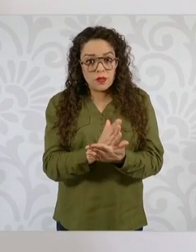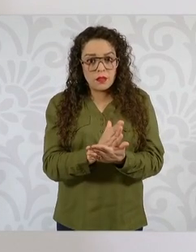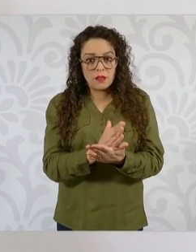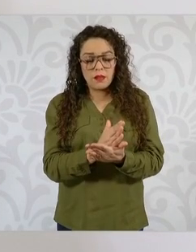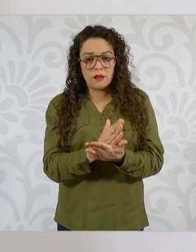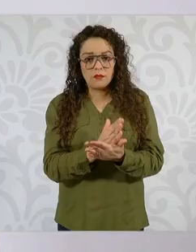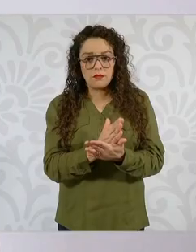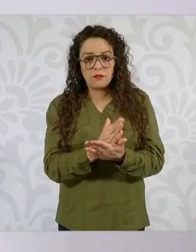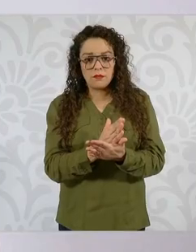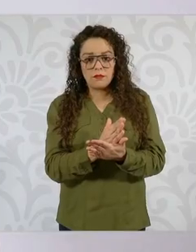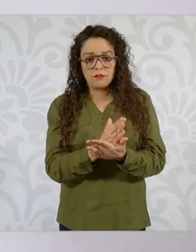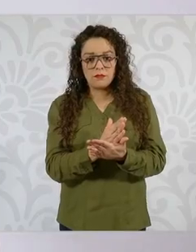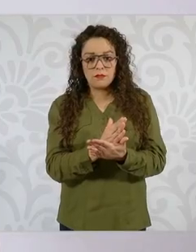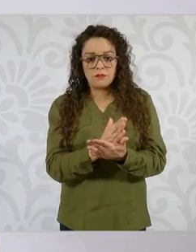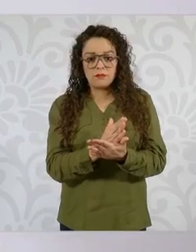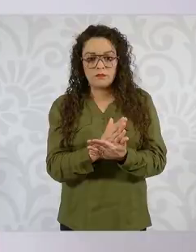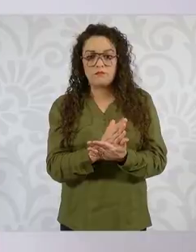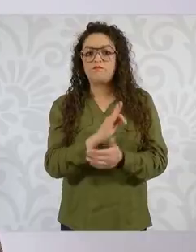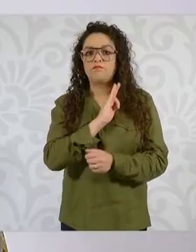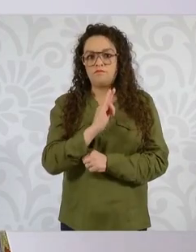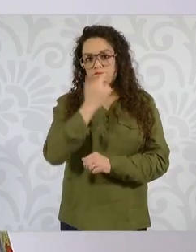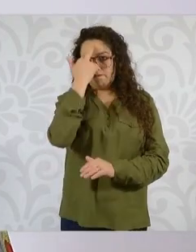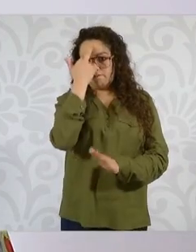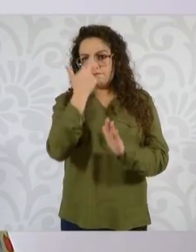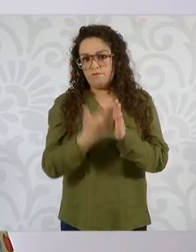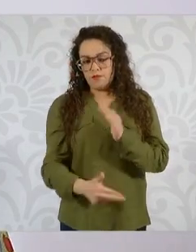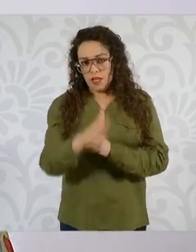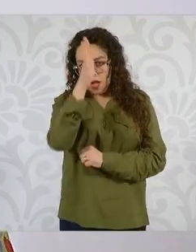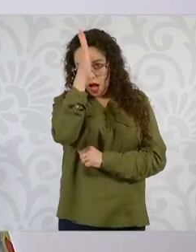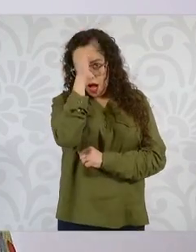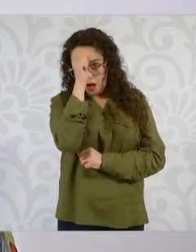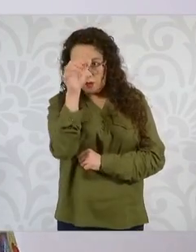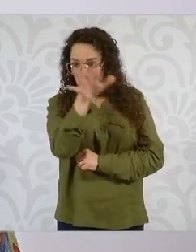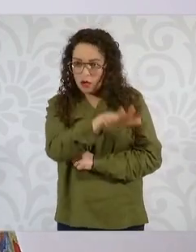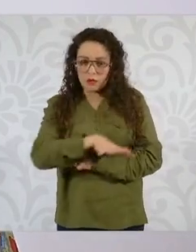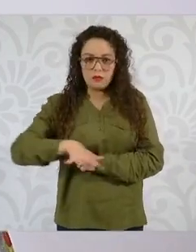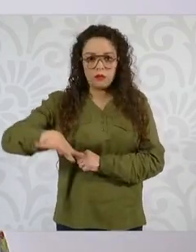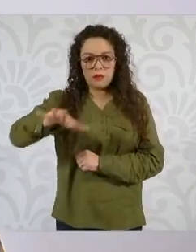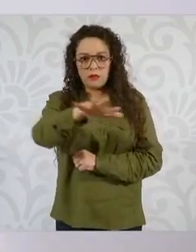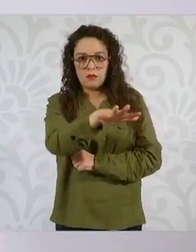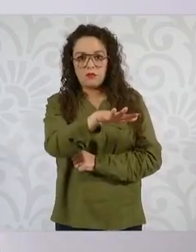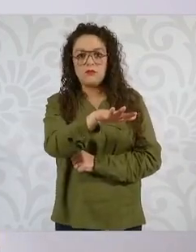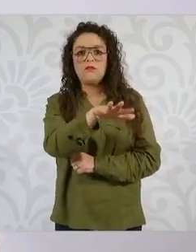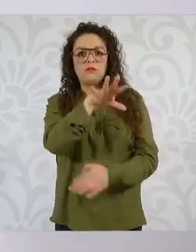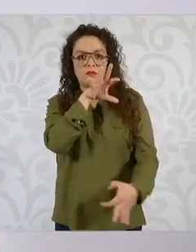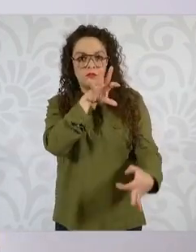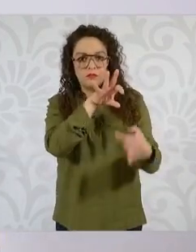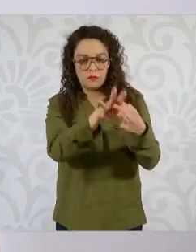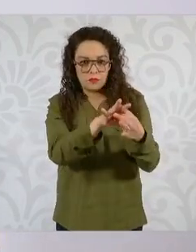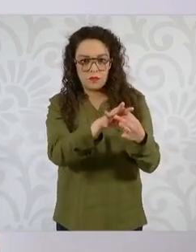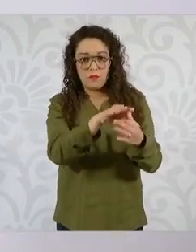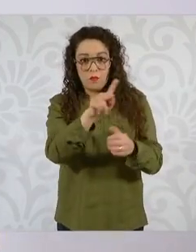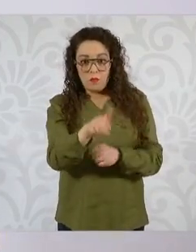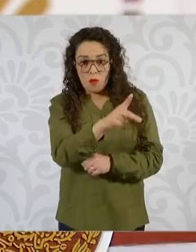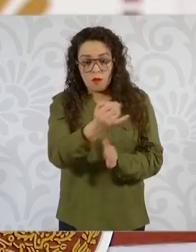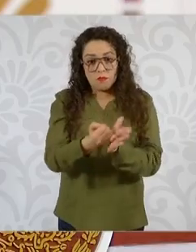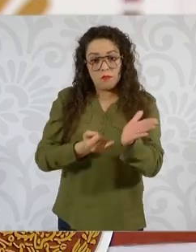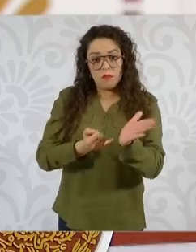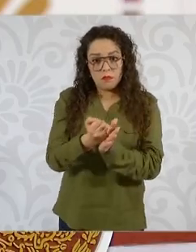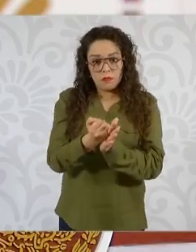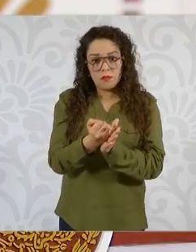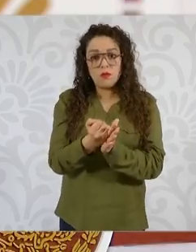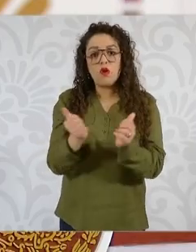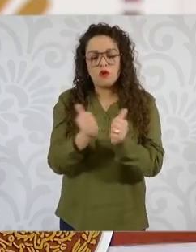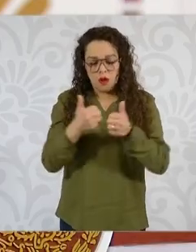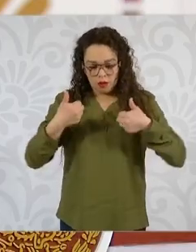el pacto federal. Es el pueblo quien ejerce la soberanía por medio de los poderes de la Unión. En